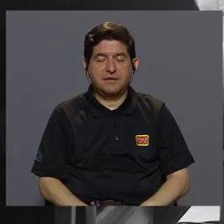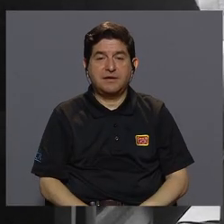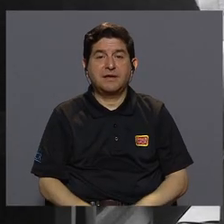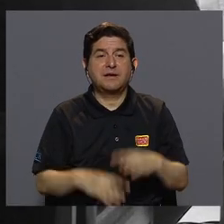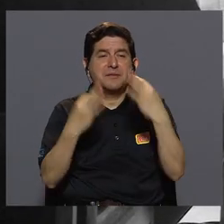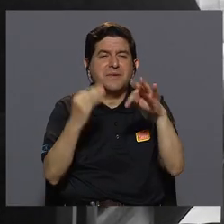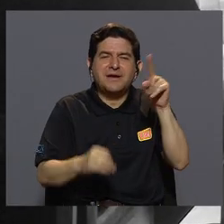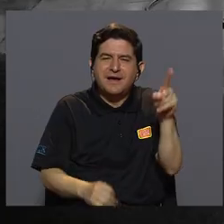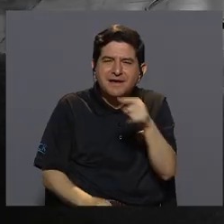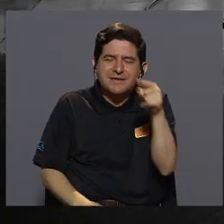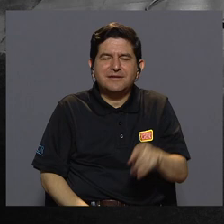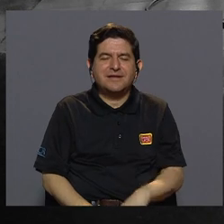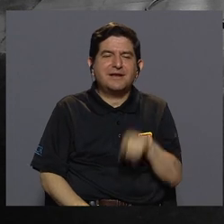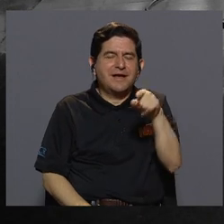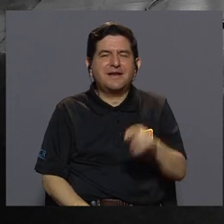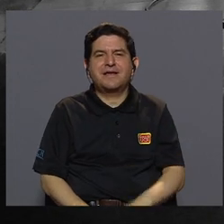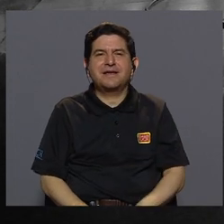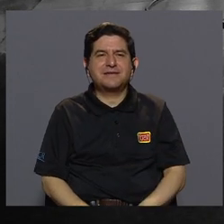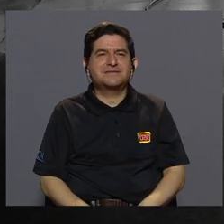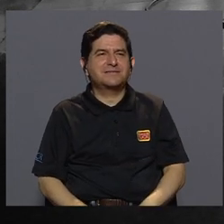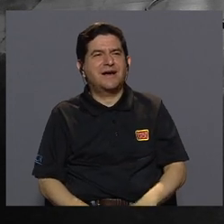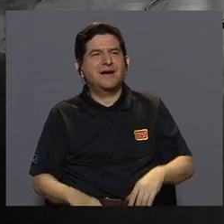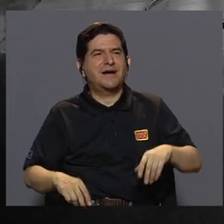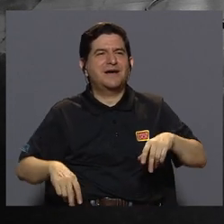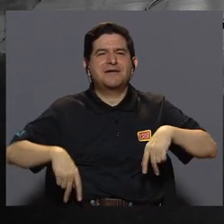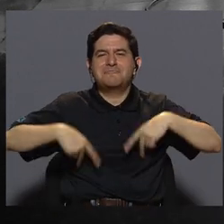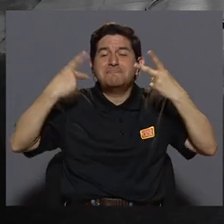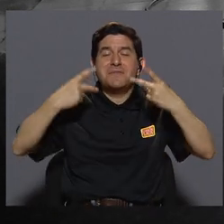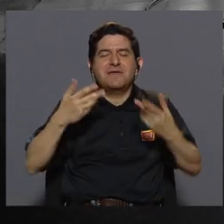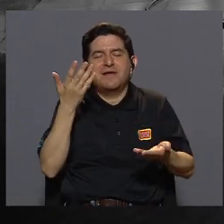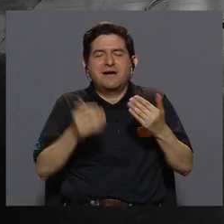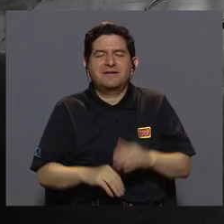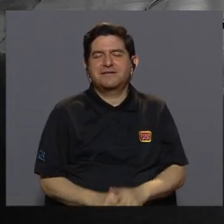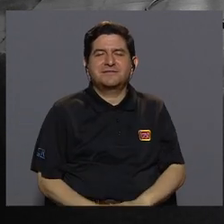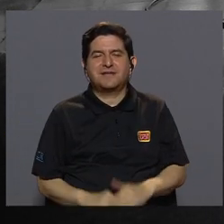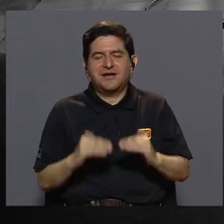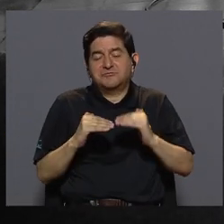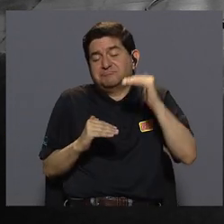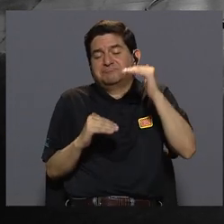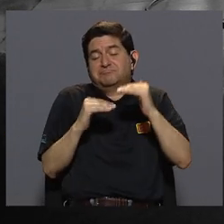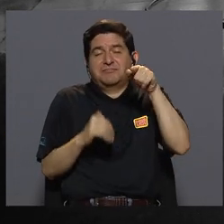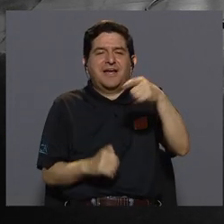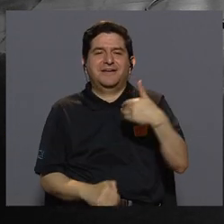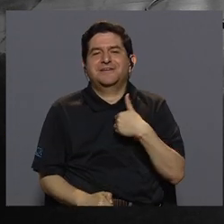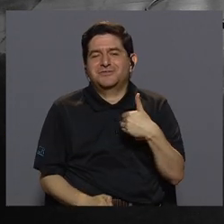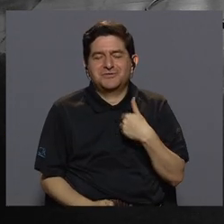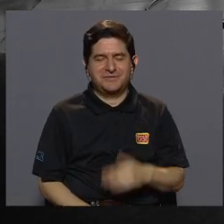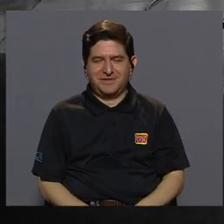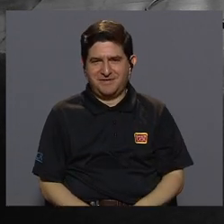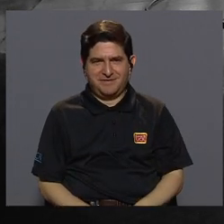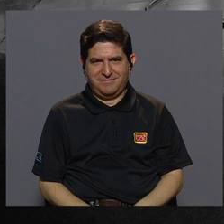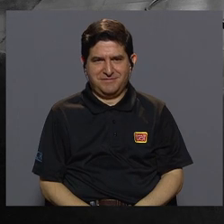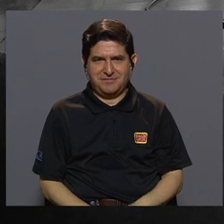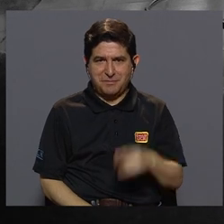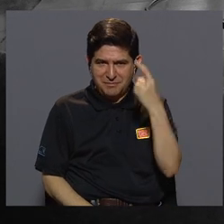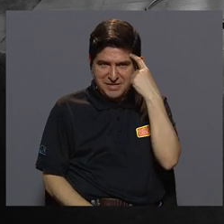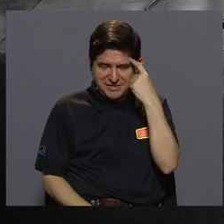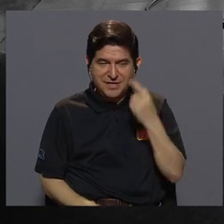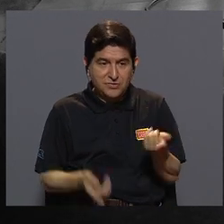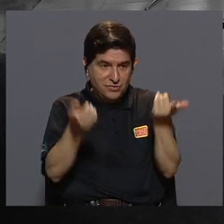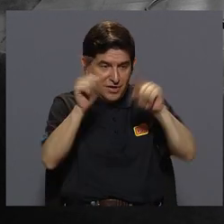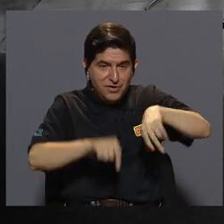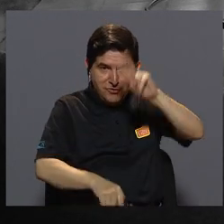para quitarlos un poquito de esa vida pop-off que se estaba, que ellos tenían que vivir